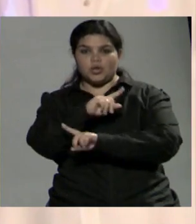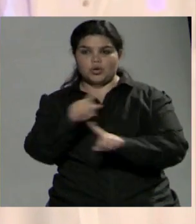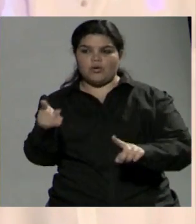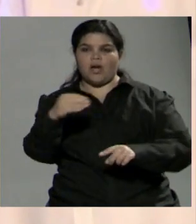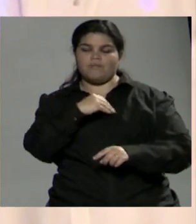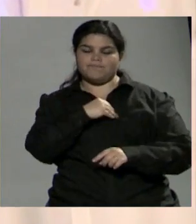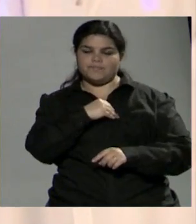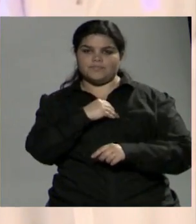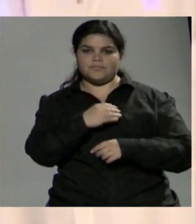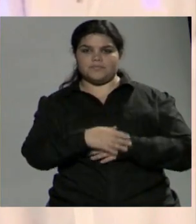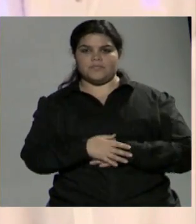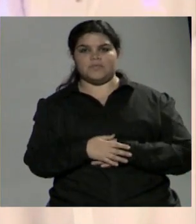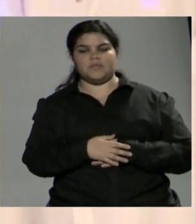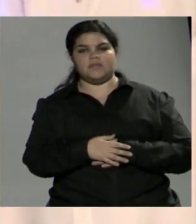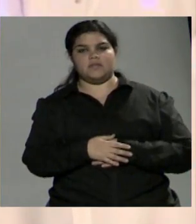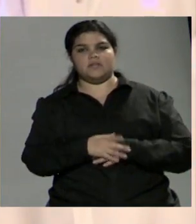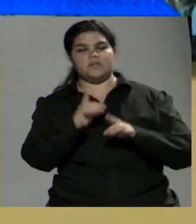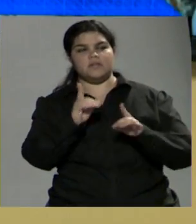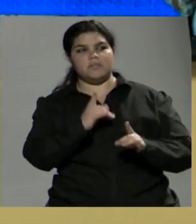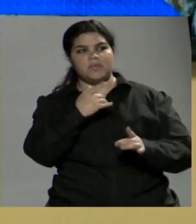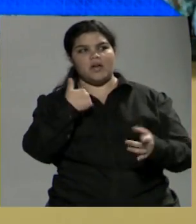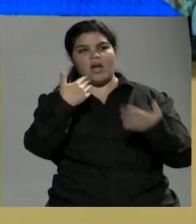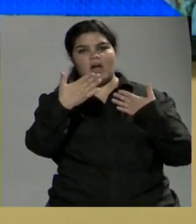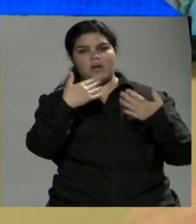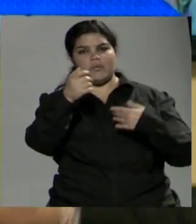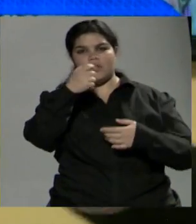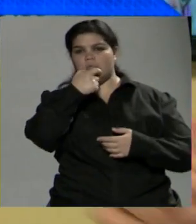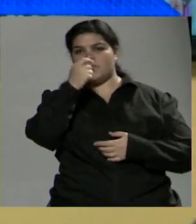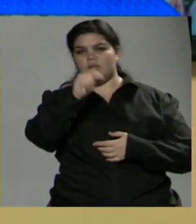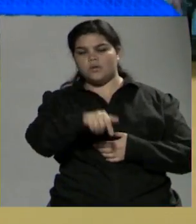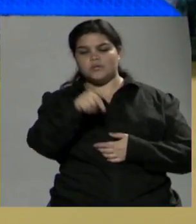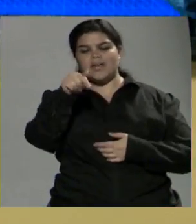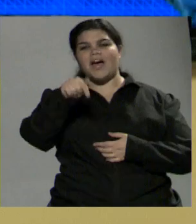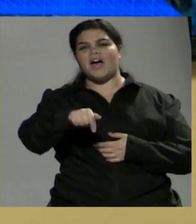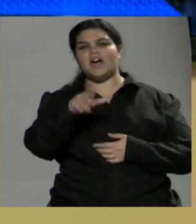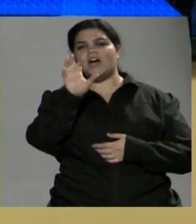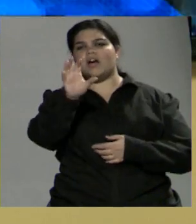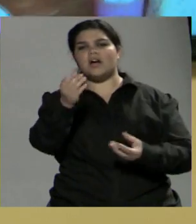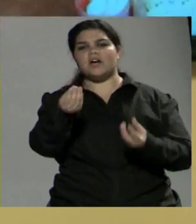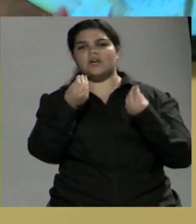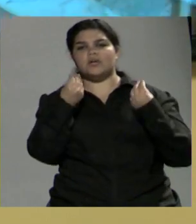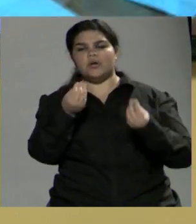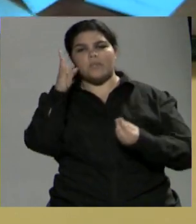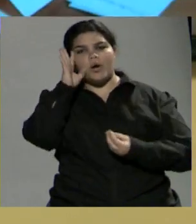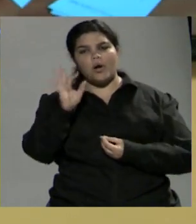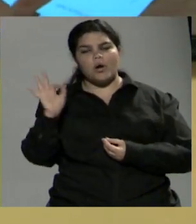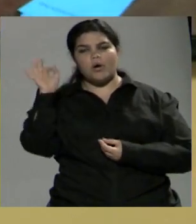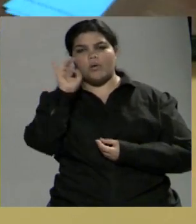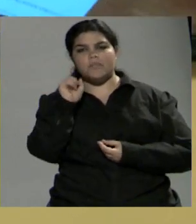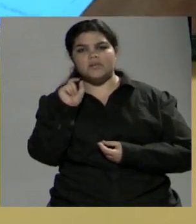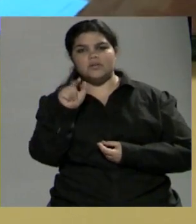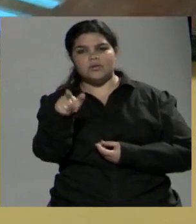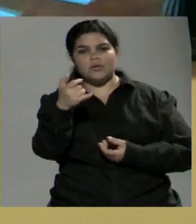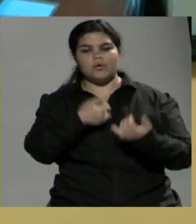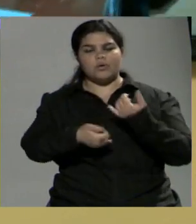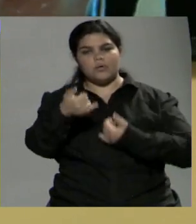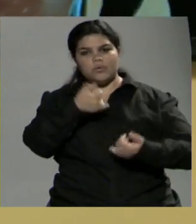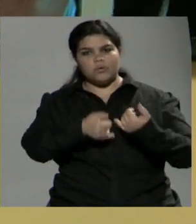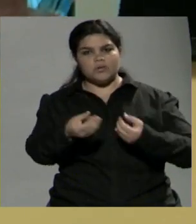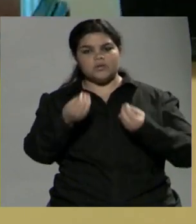un espaldarazo muy grande y en ese sentido me da la impresión por algunos comentarios que he escuchado que a esta altura